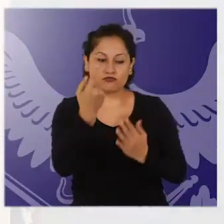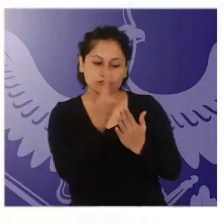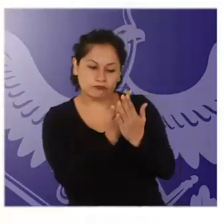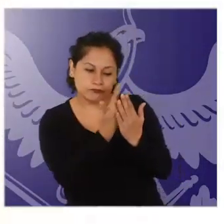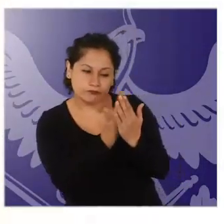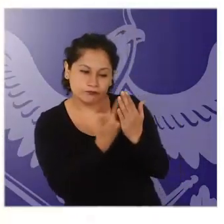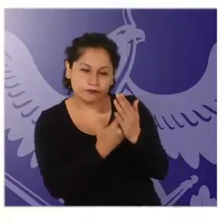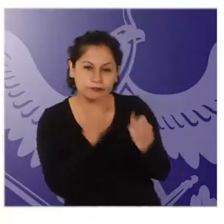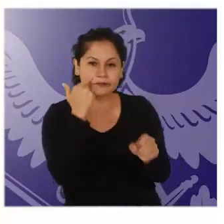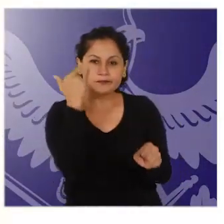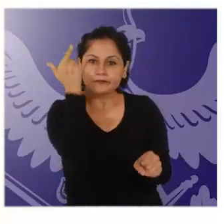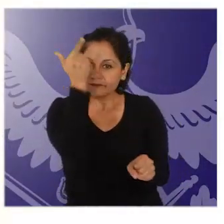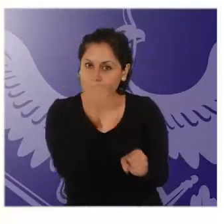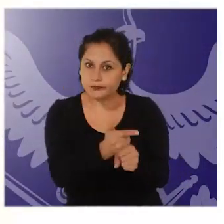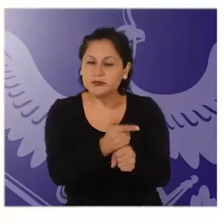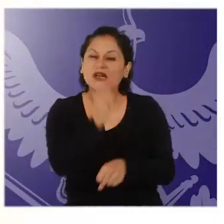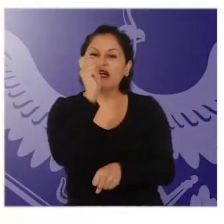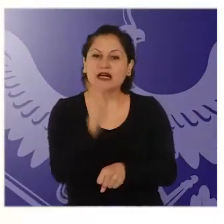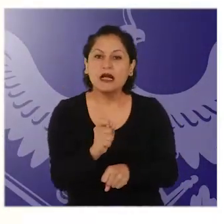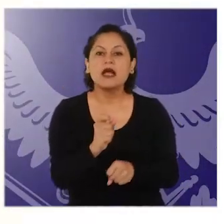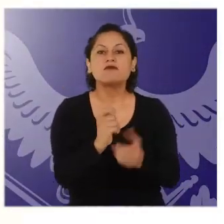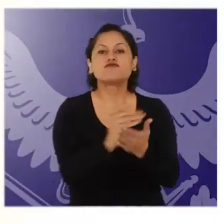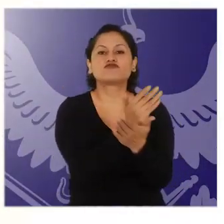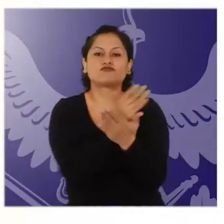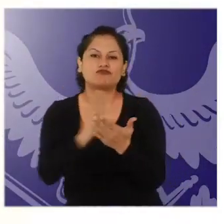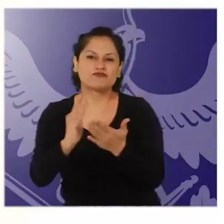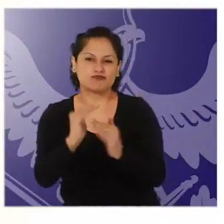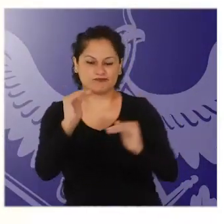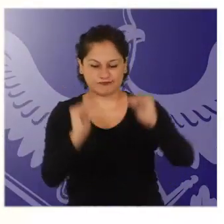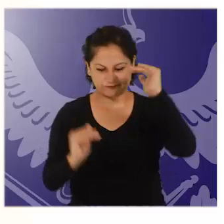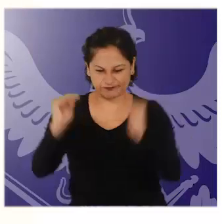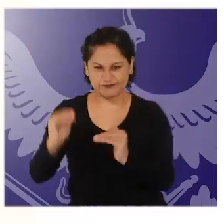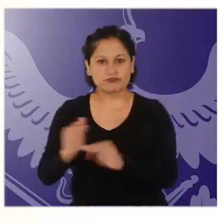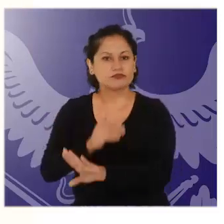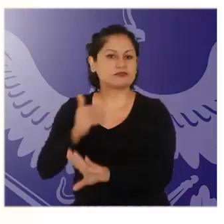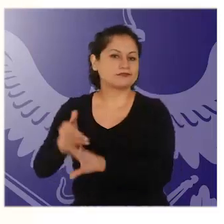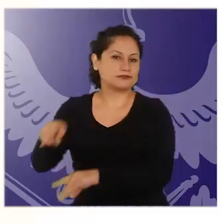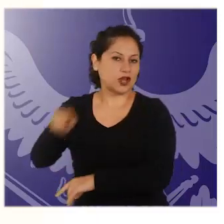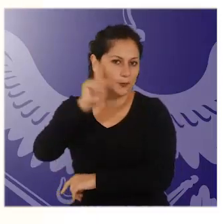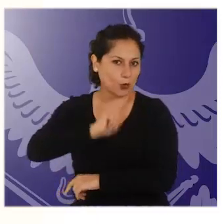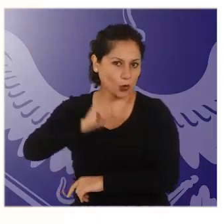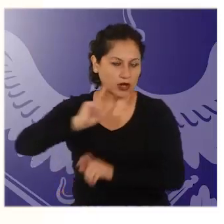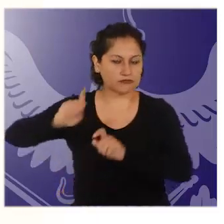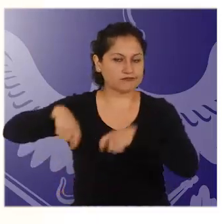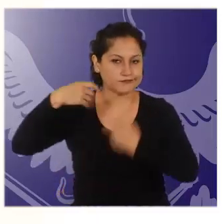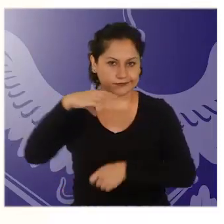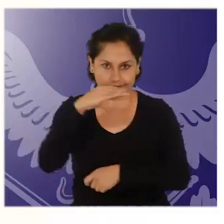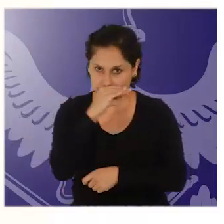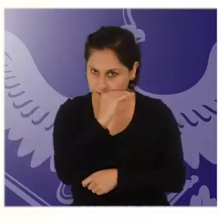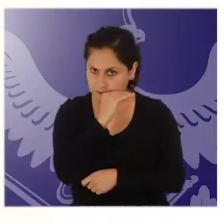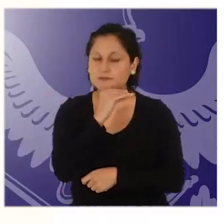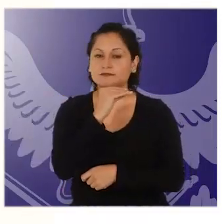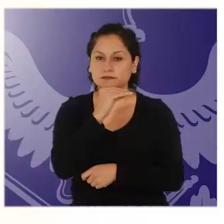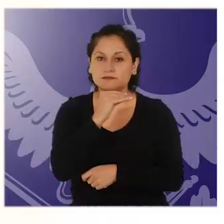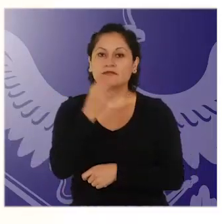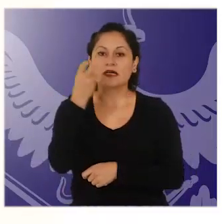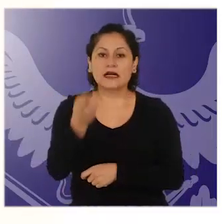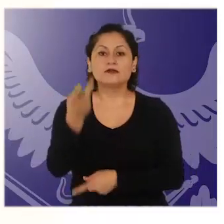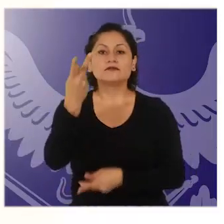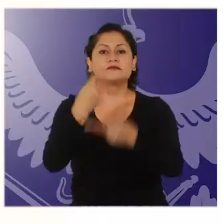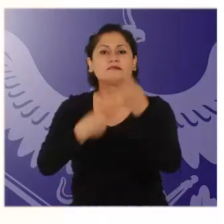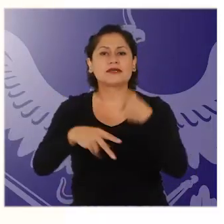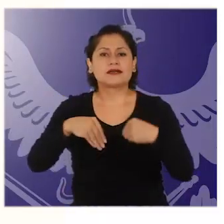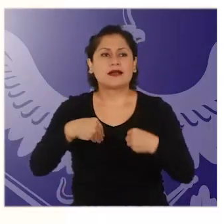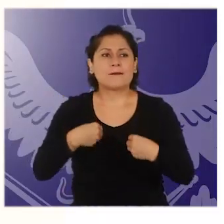son algunas de las variables que nos dan muestra de las intersecciones que nos atraviesan a las mujeres afromexicanas y que marcan